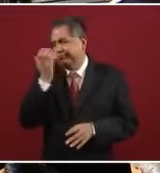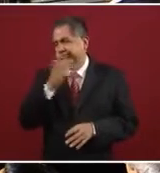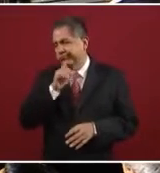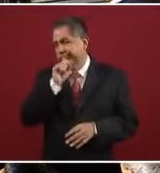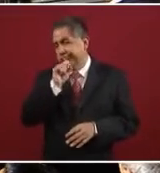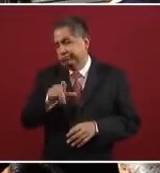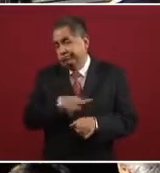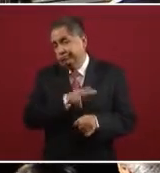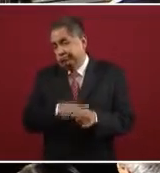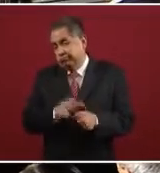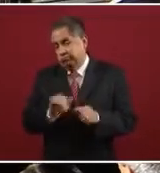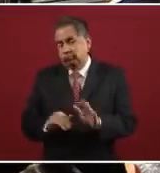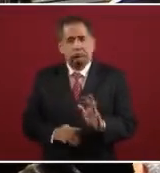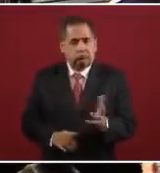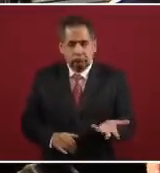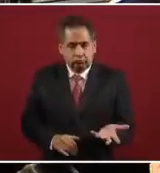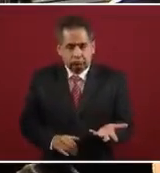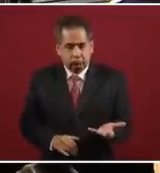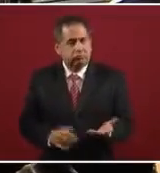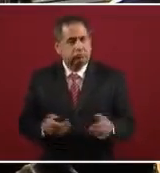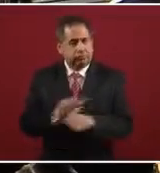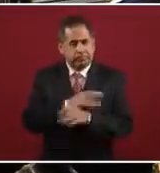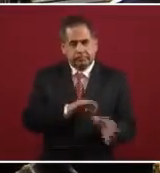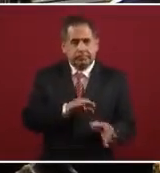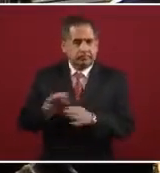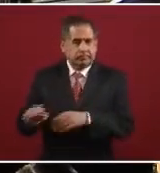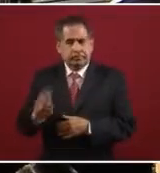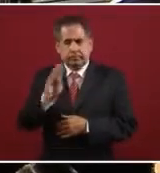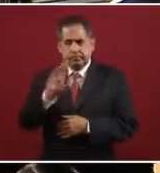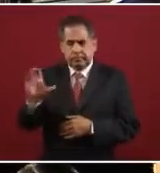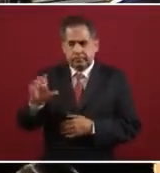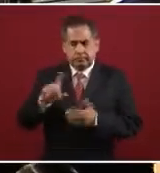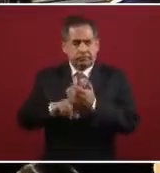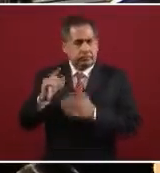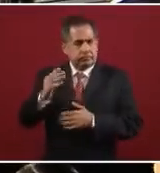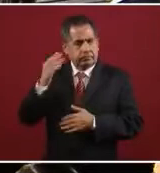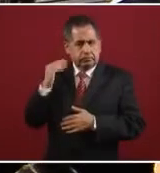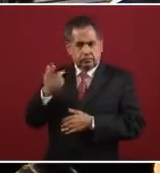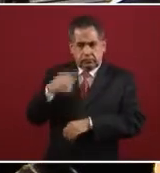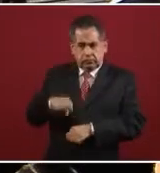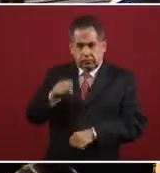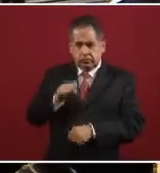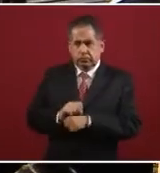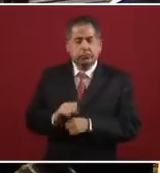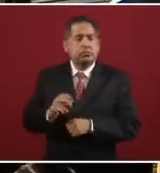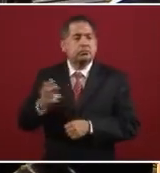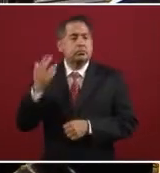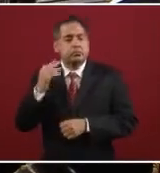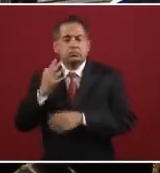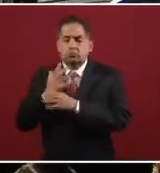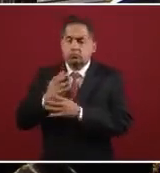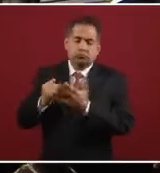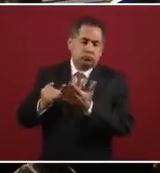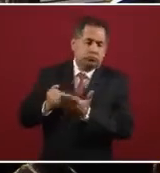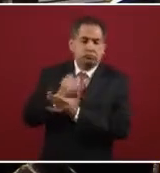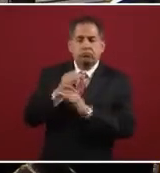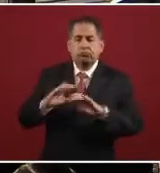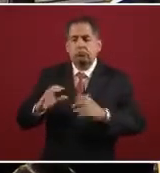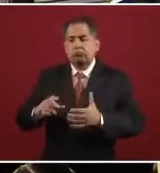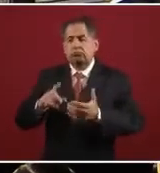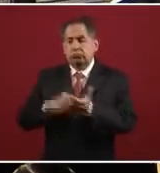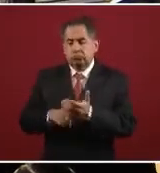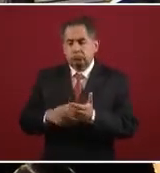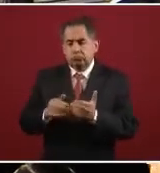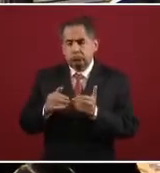usted. Y sobre lo de Baja California, usted nos comentó la semana pasada que la última palabra respecto a la ampliación o